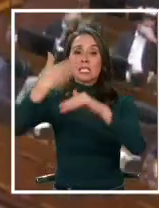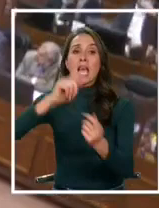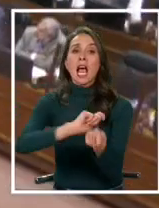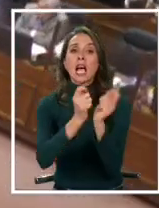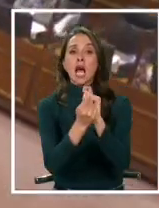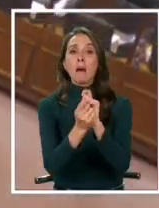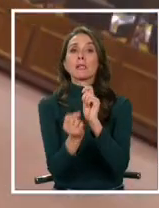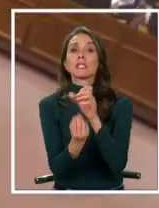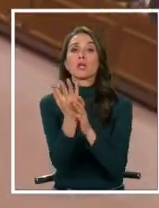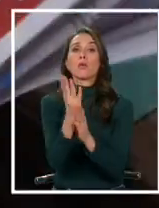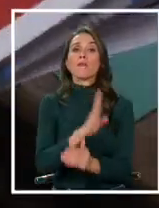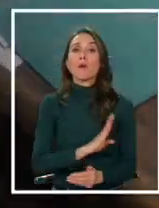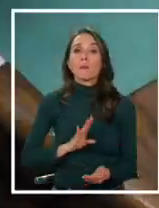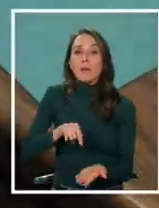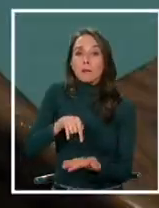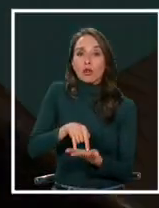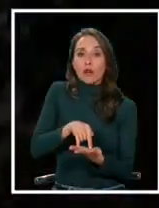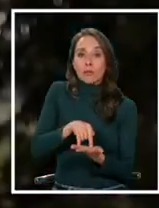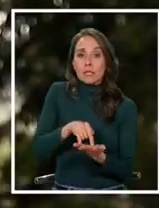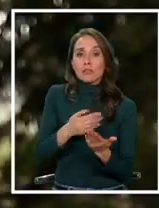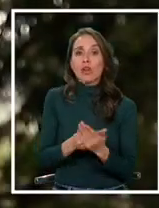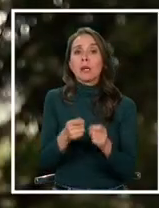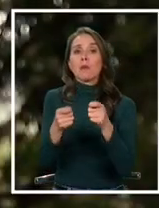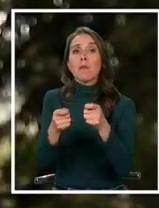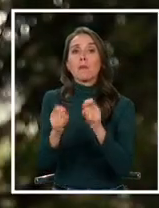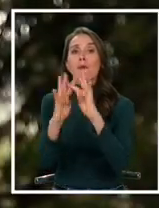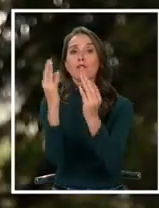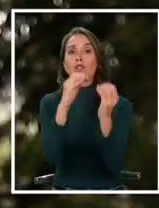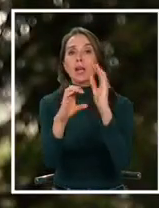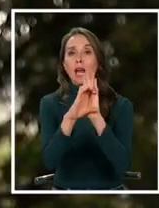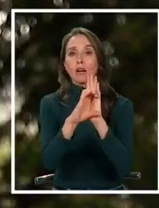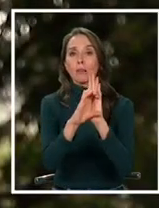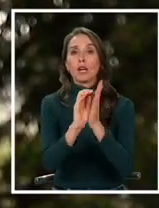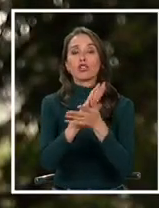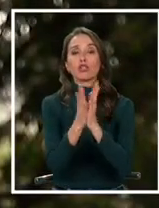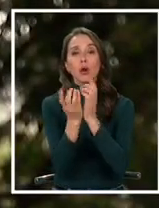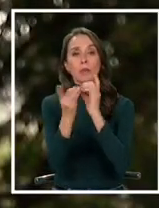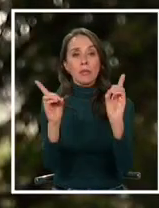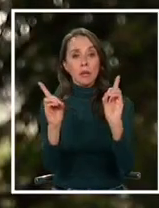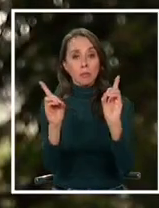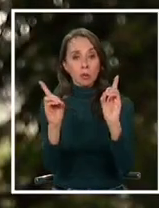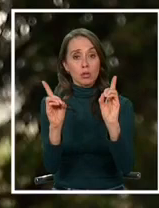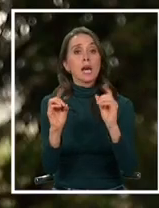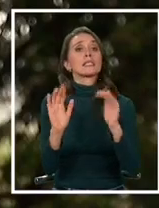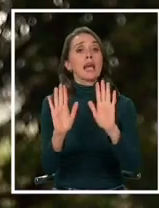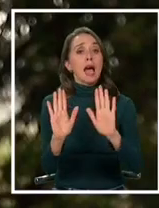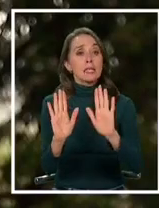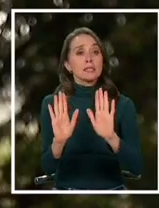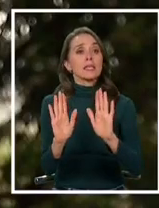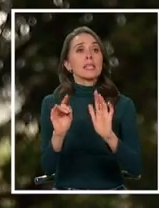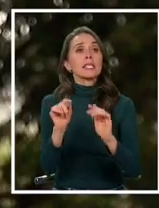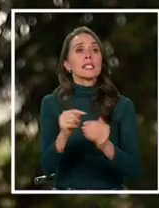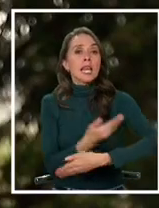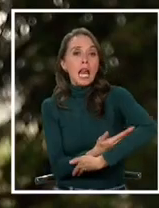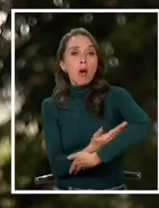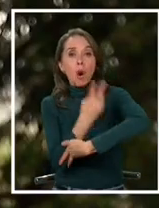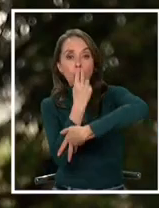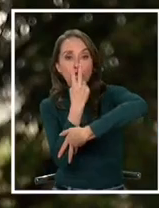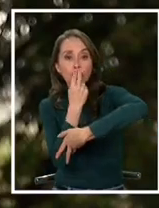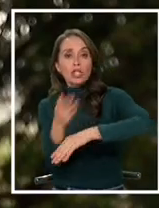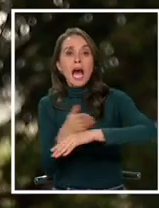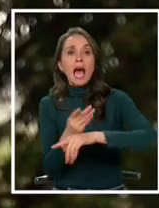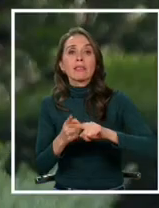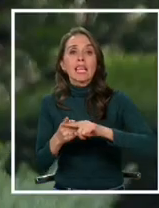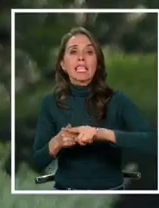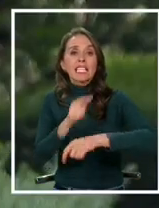que ASUME el nuevo congreso propuesto por la convención nos parece que es de toda democracia dejar que se exprese que alcance a llorar esta guagua antes que le